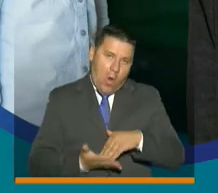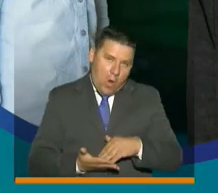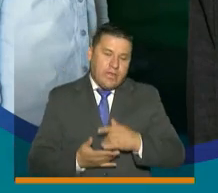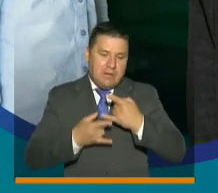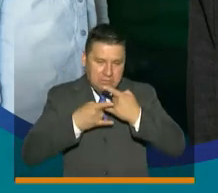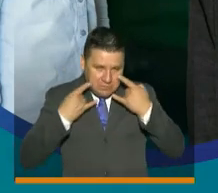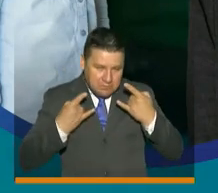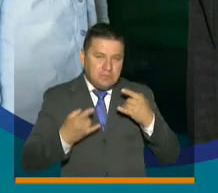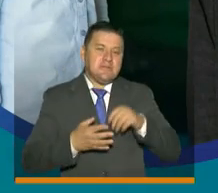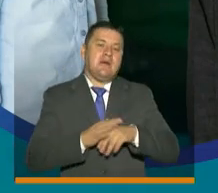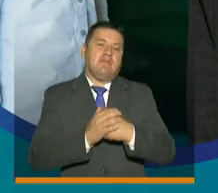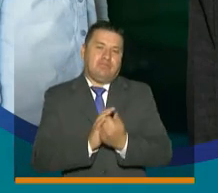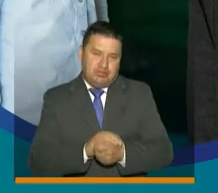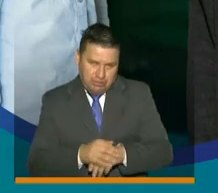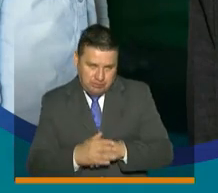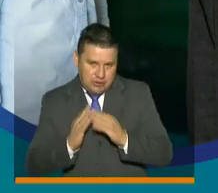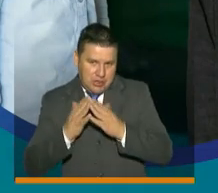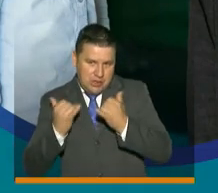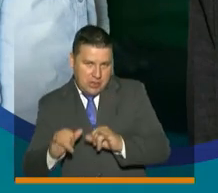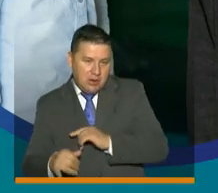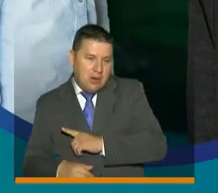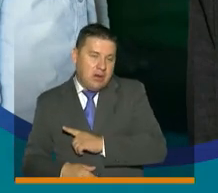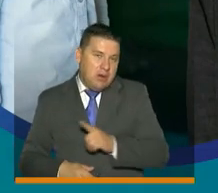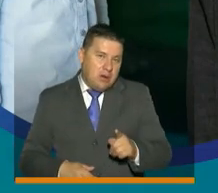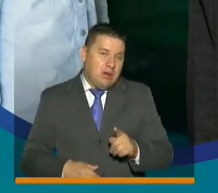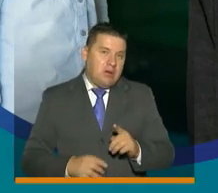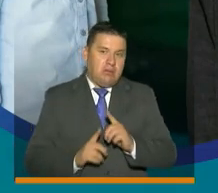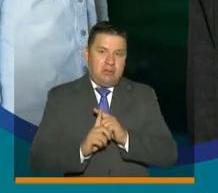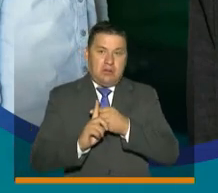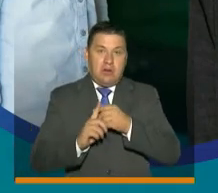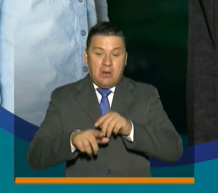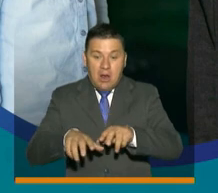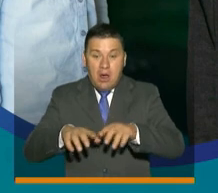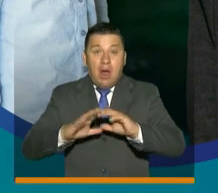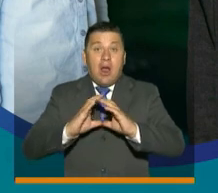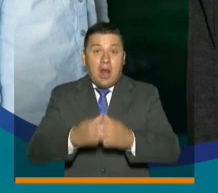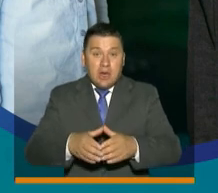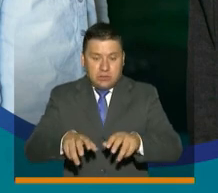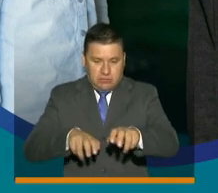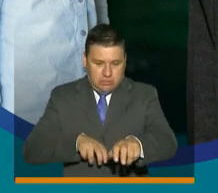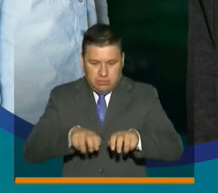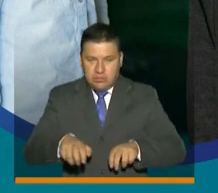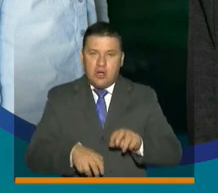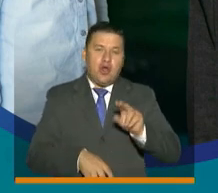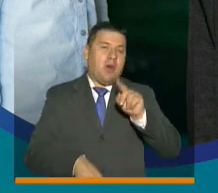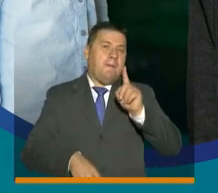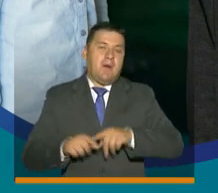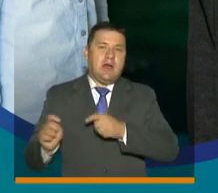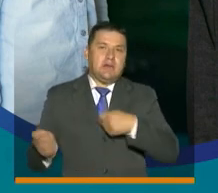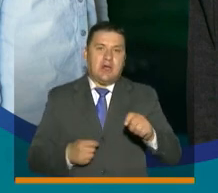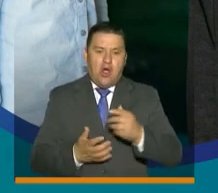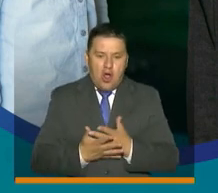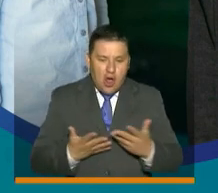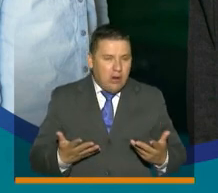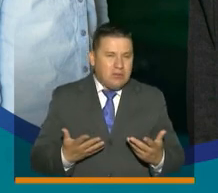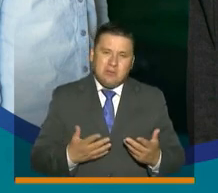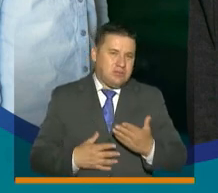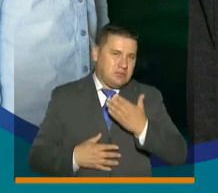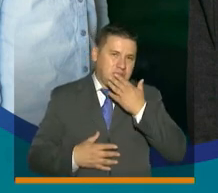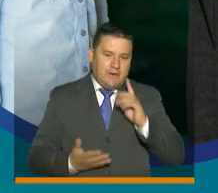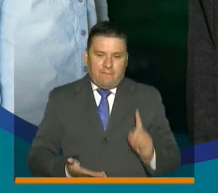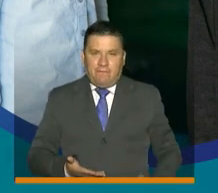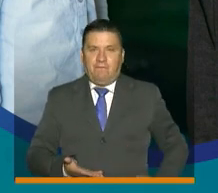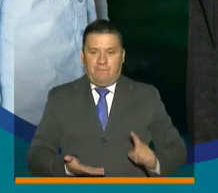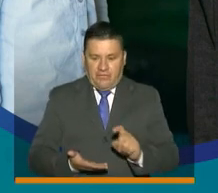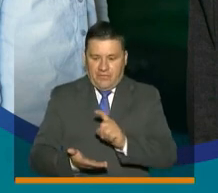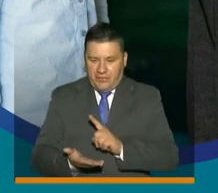de tapabocas, lavado de manos, la distancia que les decía dentro del salón, en las zonas comunes, no llevar elementos al colegio, tener la